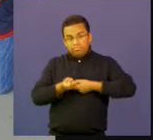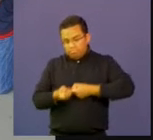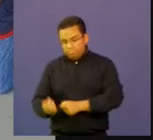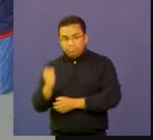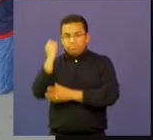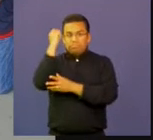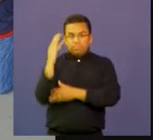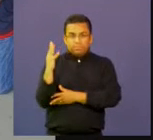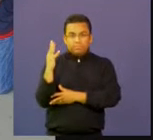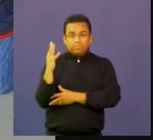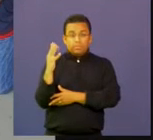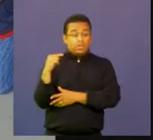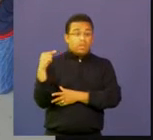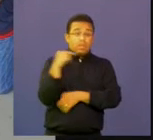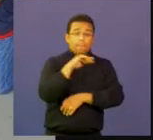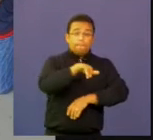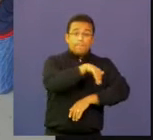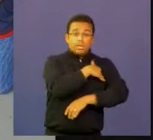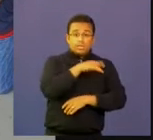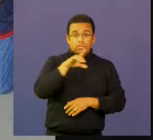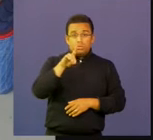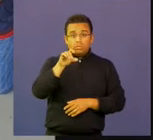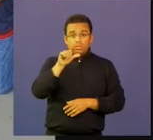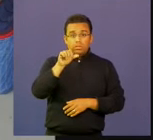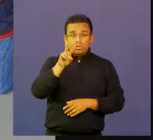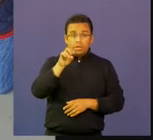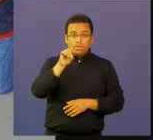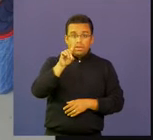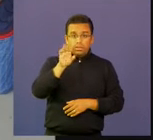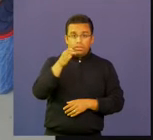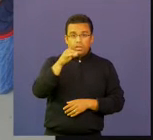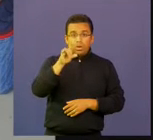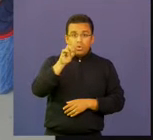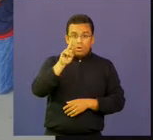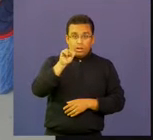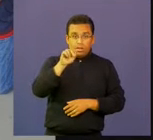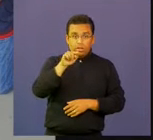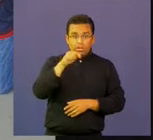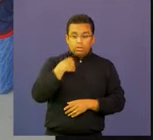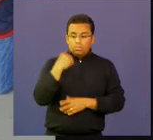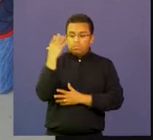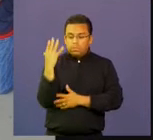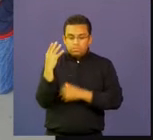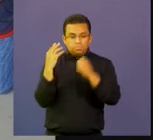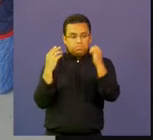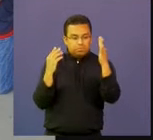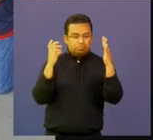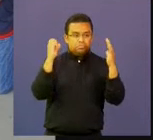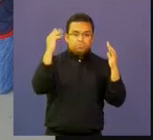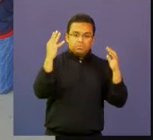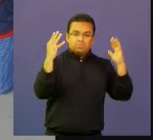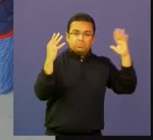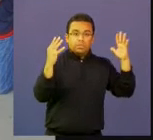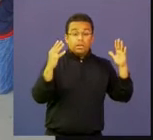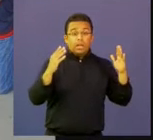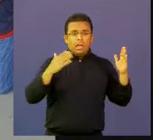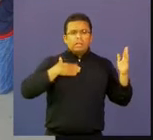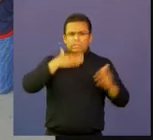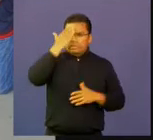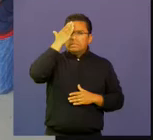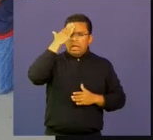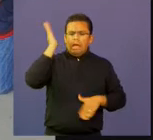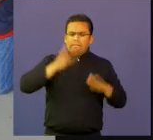Aviluna, uno a uno, un arbolito a la vez. Así sepamos que las cosas a veces son difíciles, que el camino es